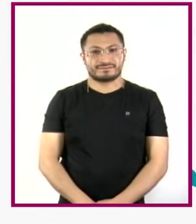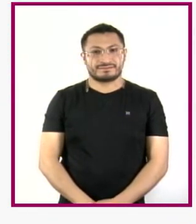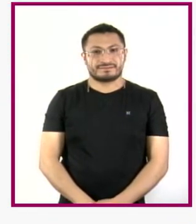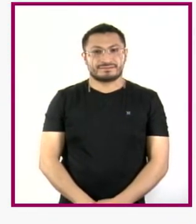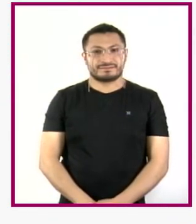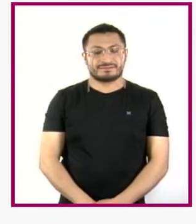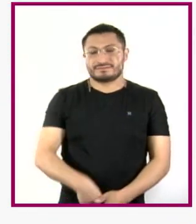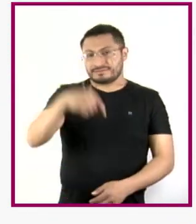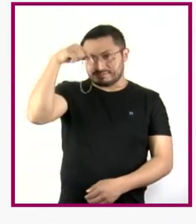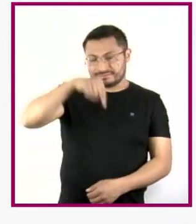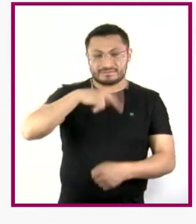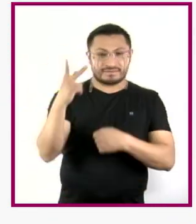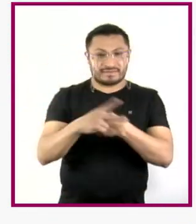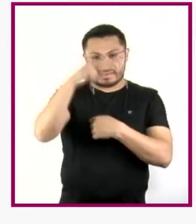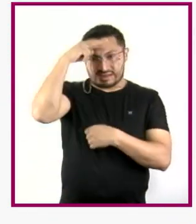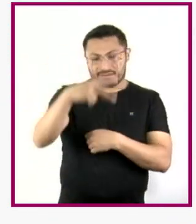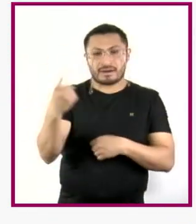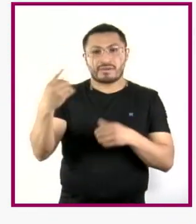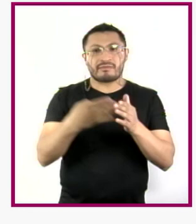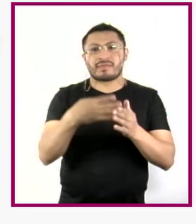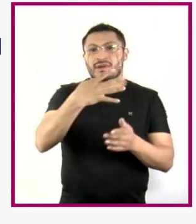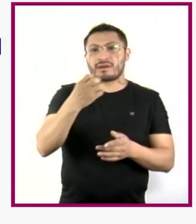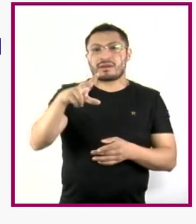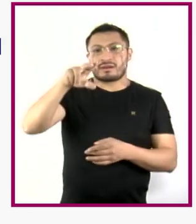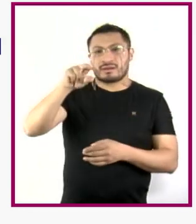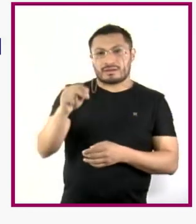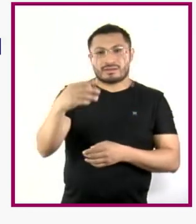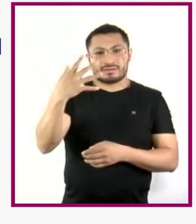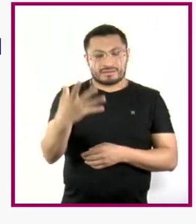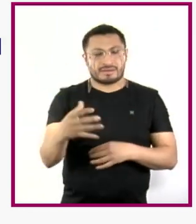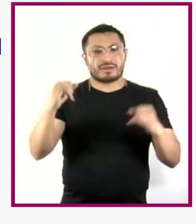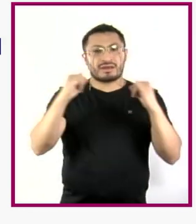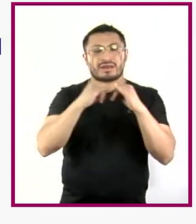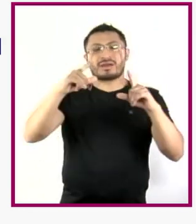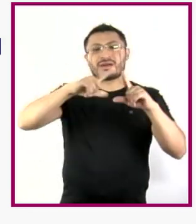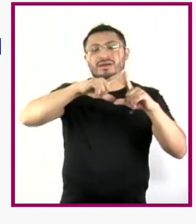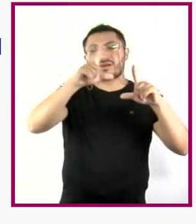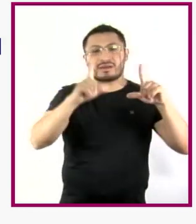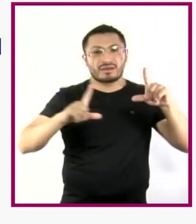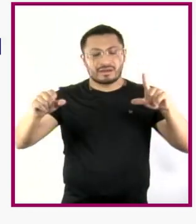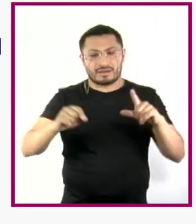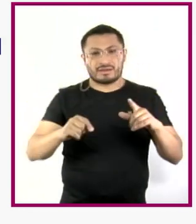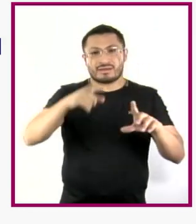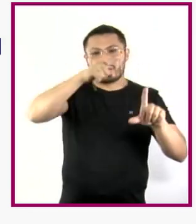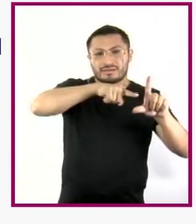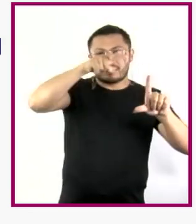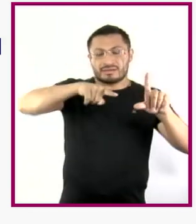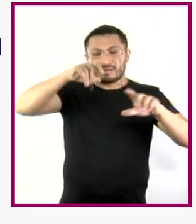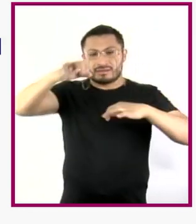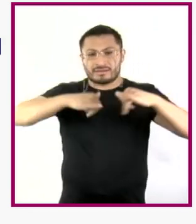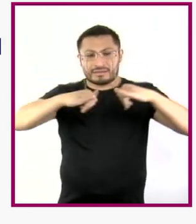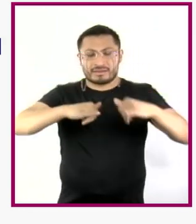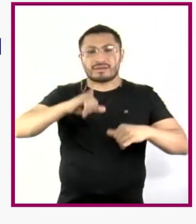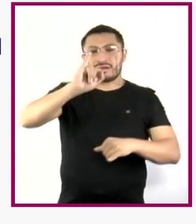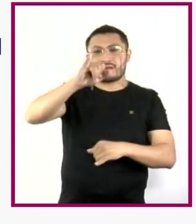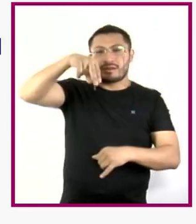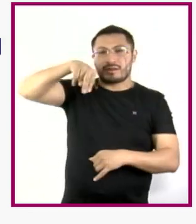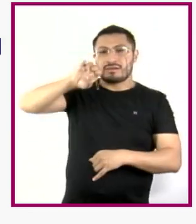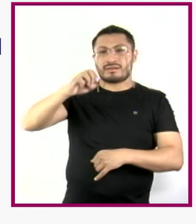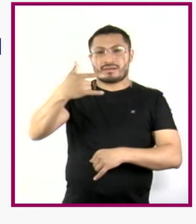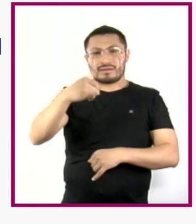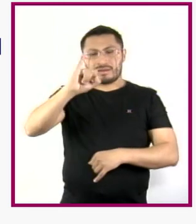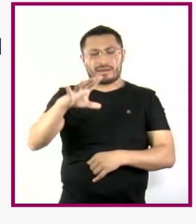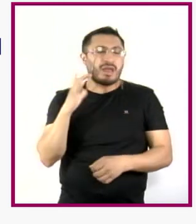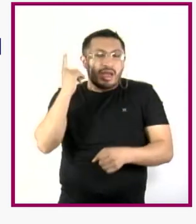En nuestro país, desde 1985, el Instituto Nacional de Estadística y Geografía, INEGI, calcula los